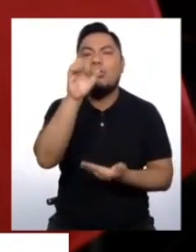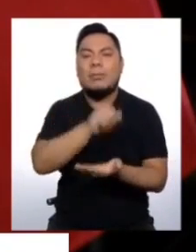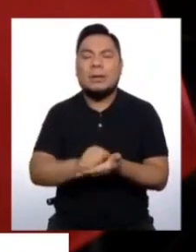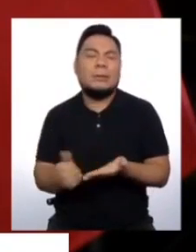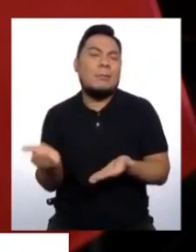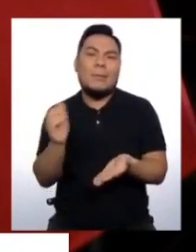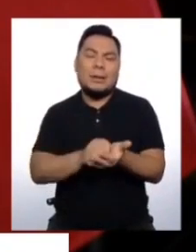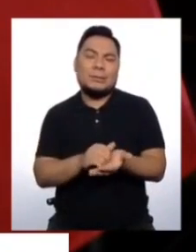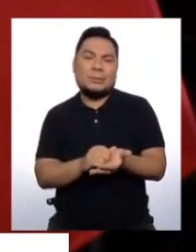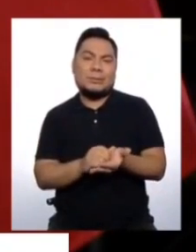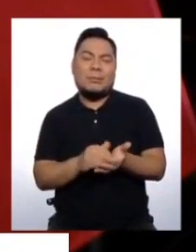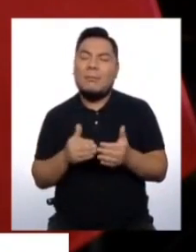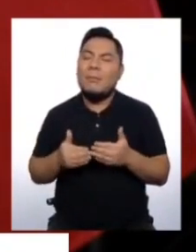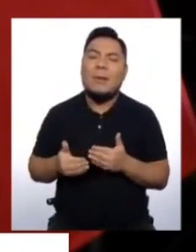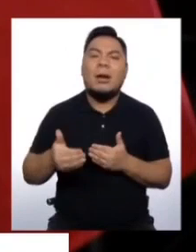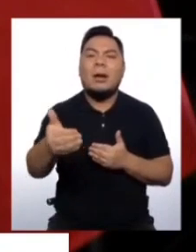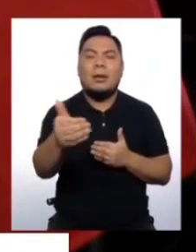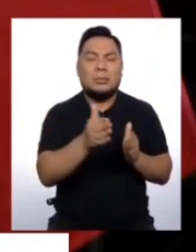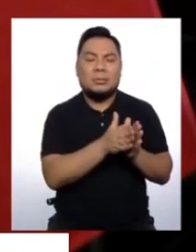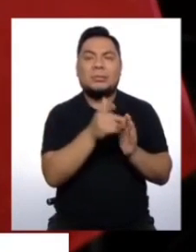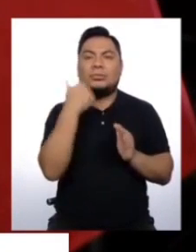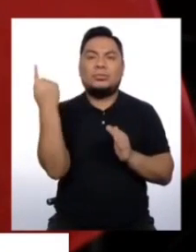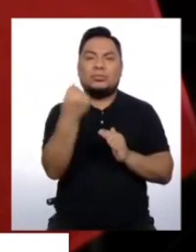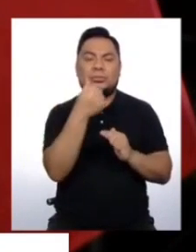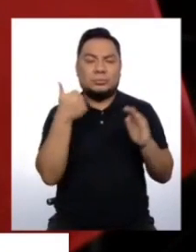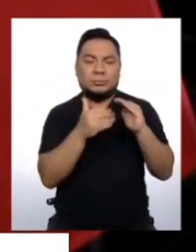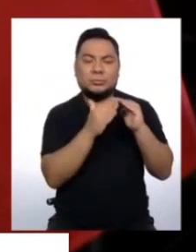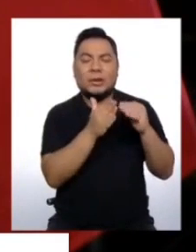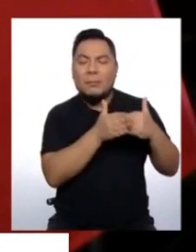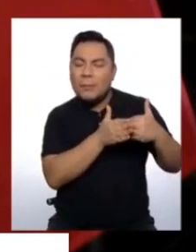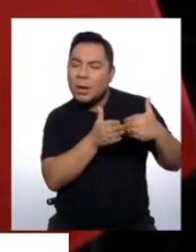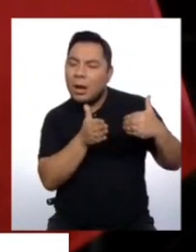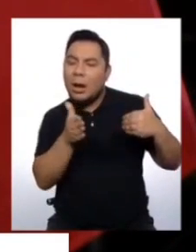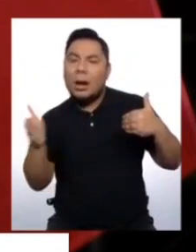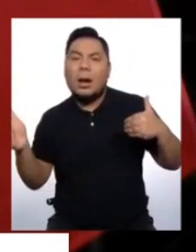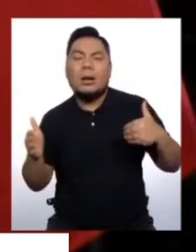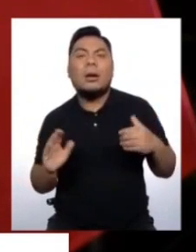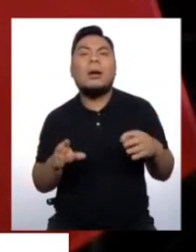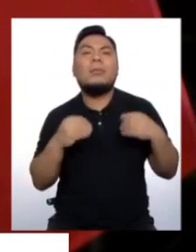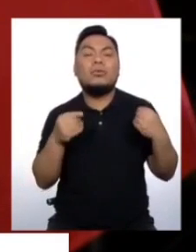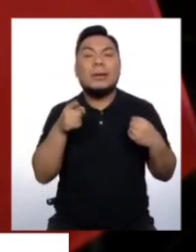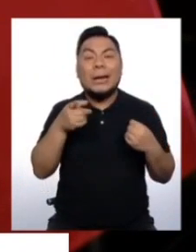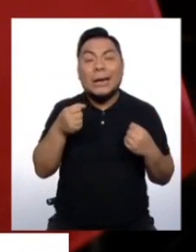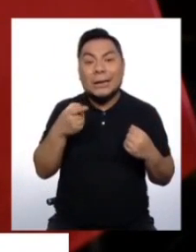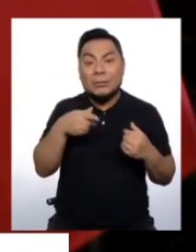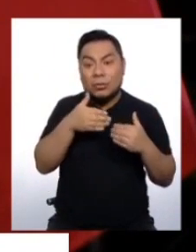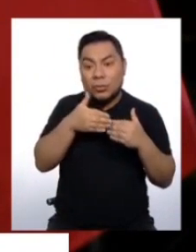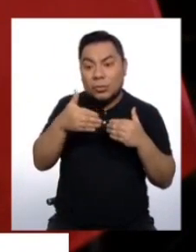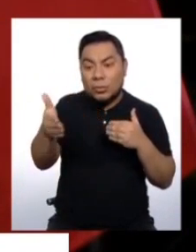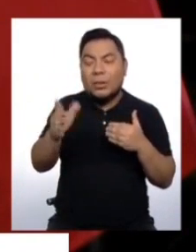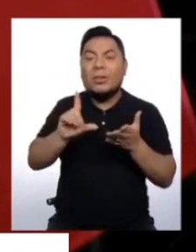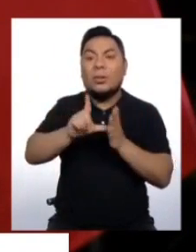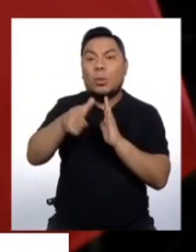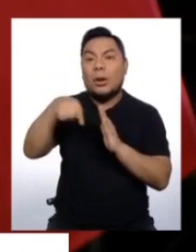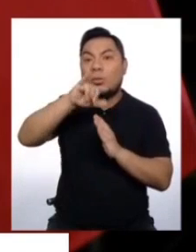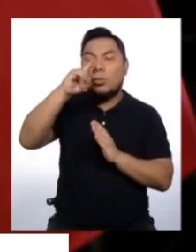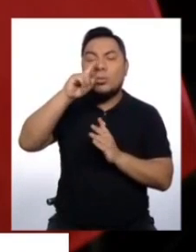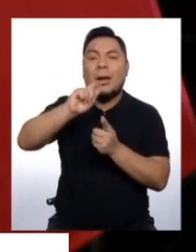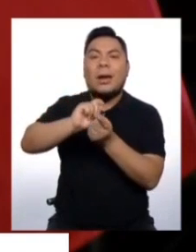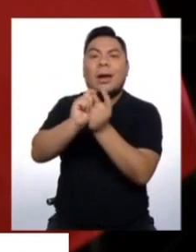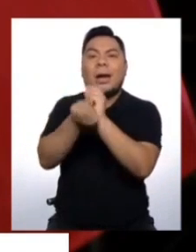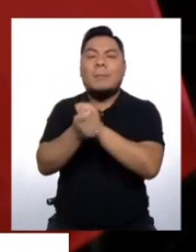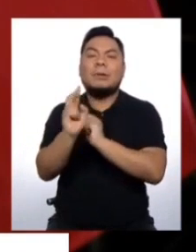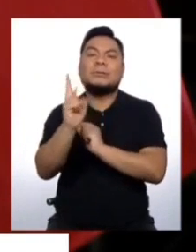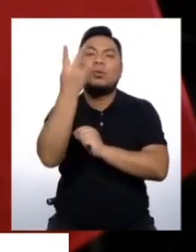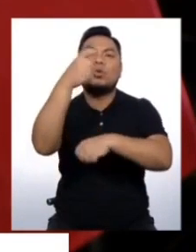esa proyección en el tiempo comenzar a transitar a esta nueva convivencia, donde